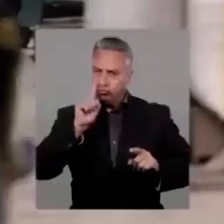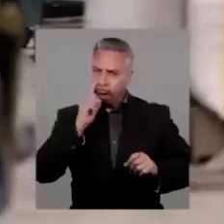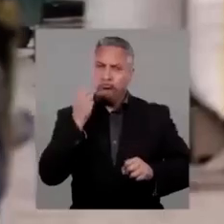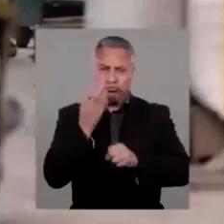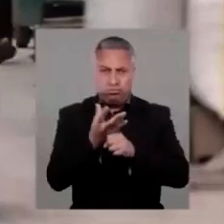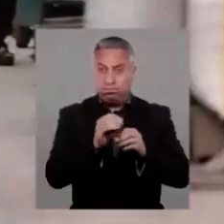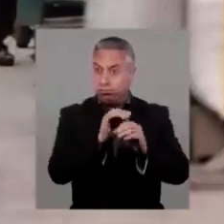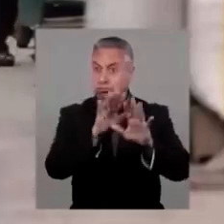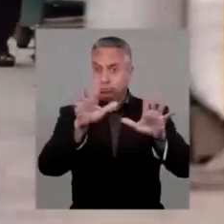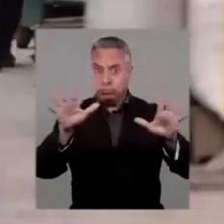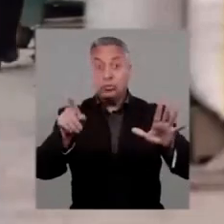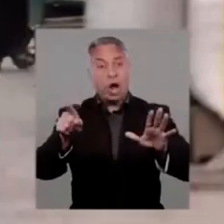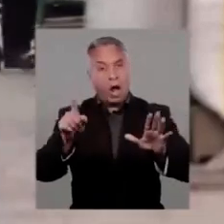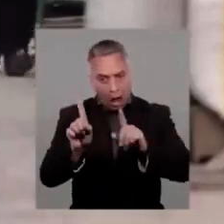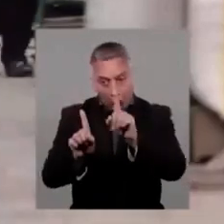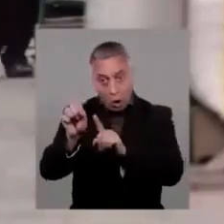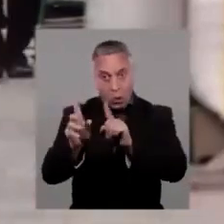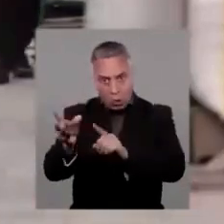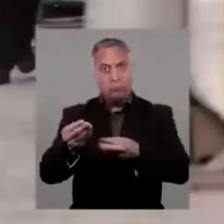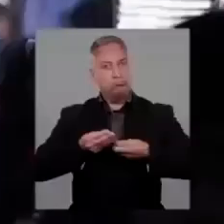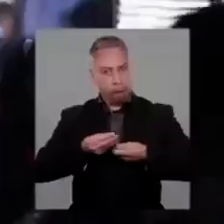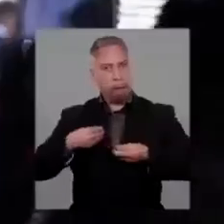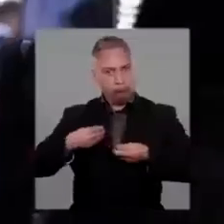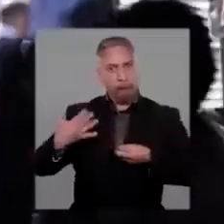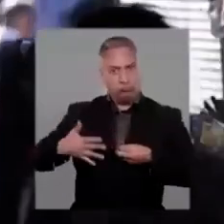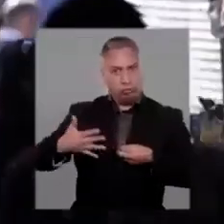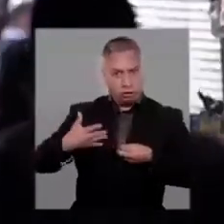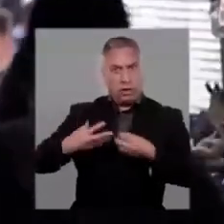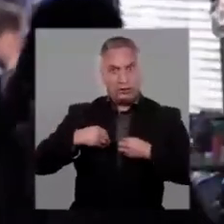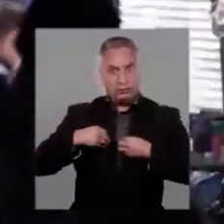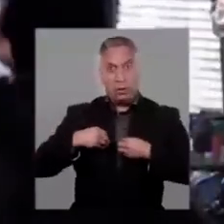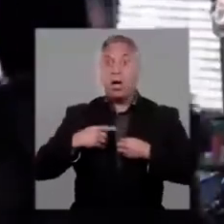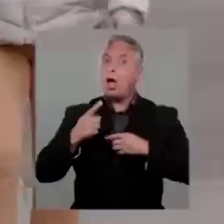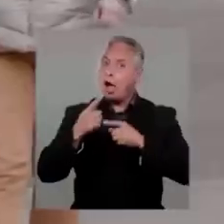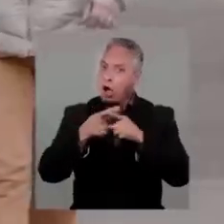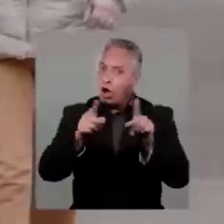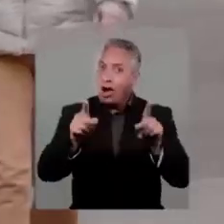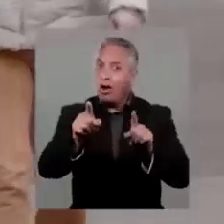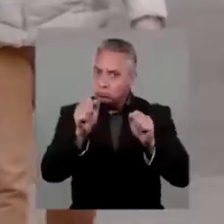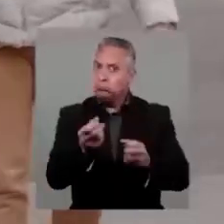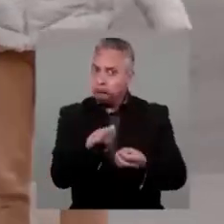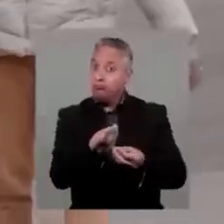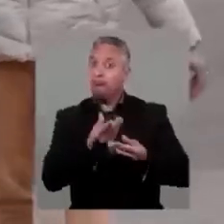cuerpo. Muchos son importantes para nuestra salud, pero algunos pueden causar enfermedades.